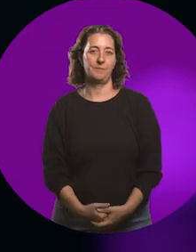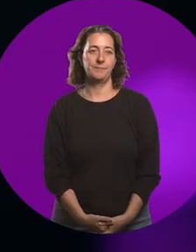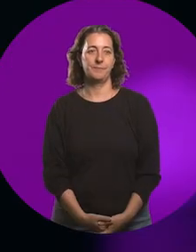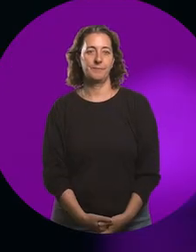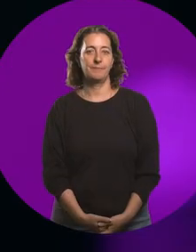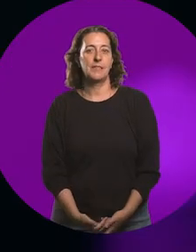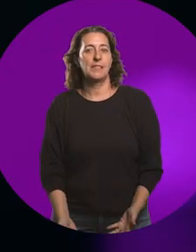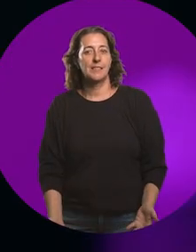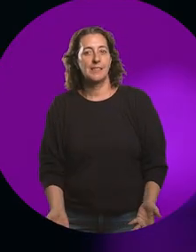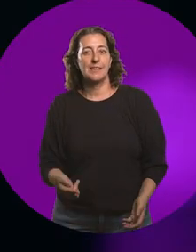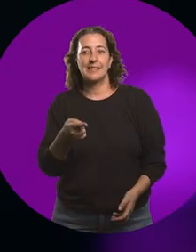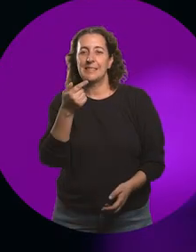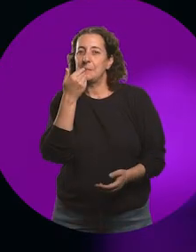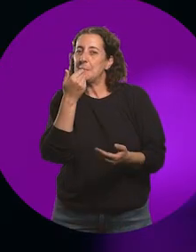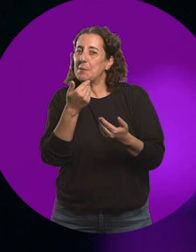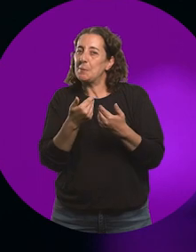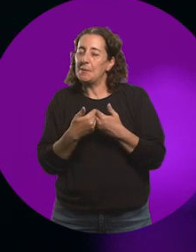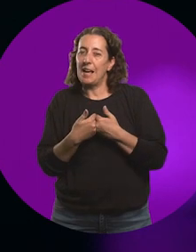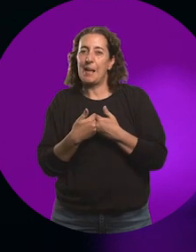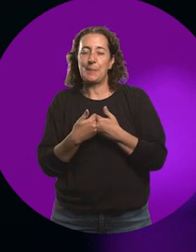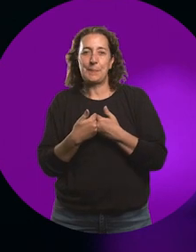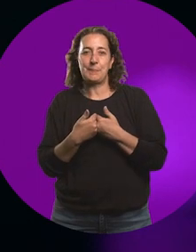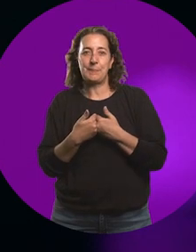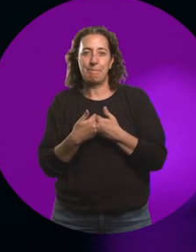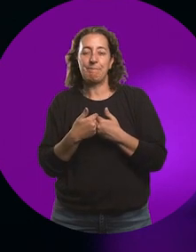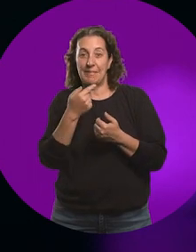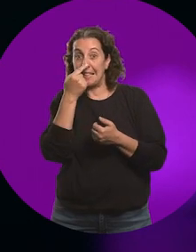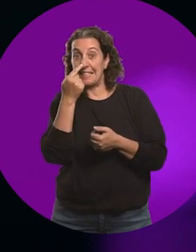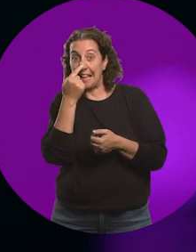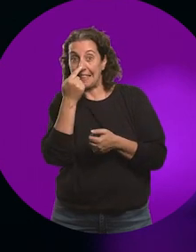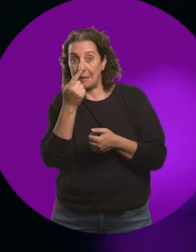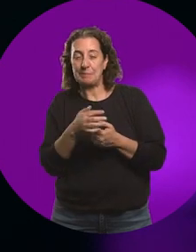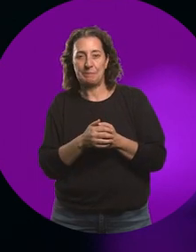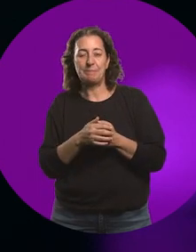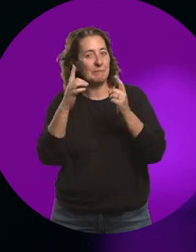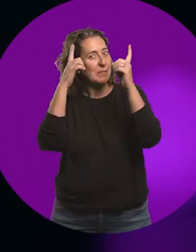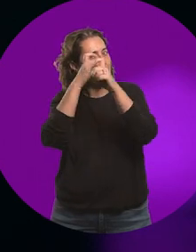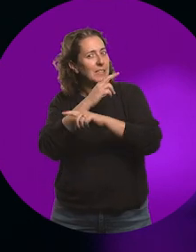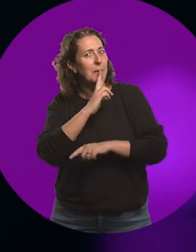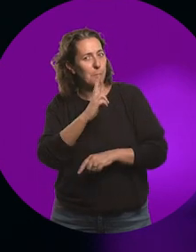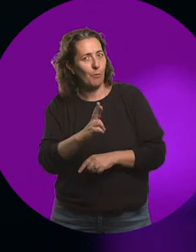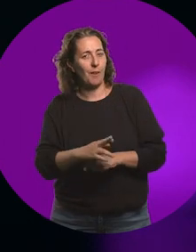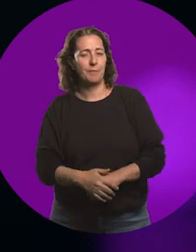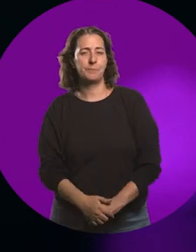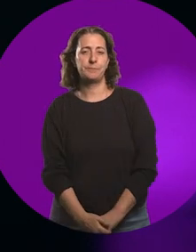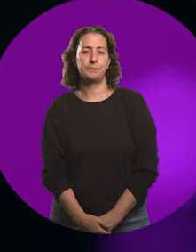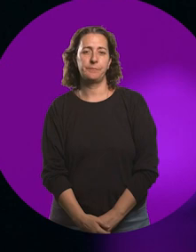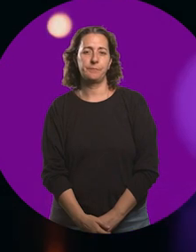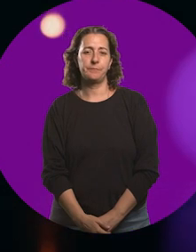Esa es una pregunta como interesante y difícil de contestar. Yo creo que